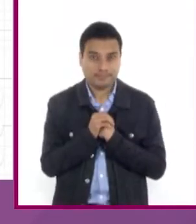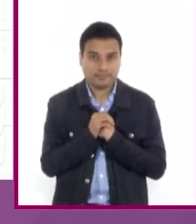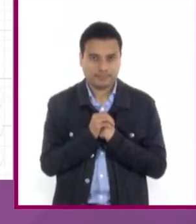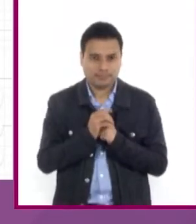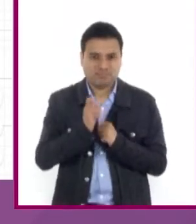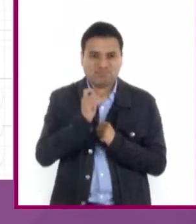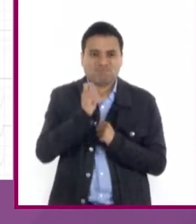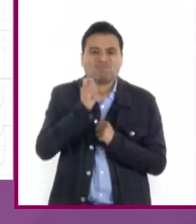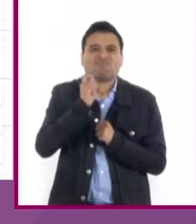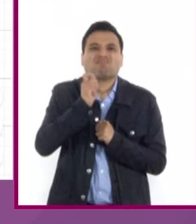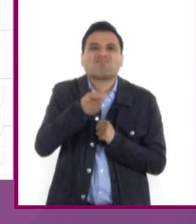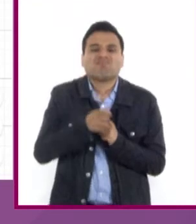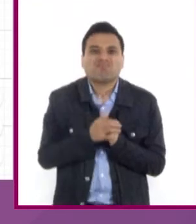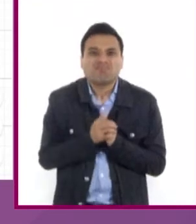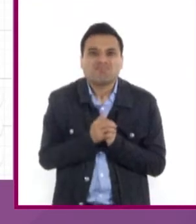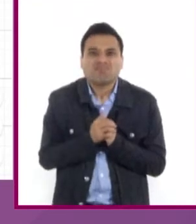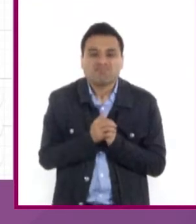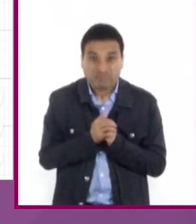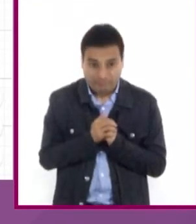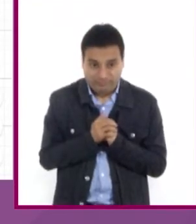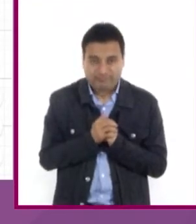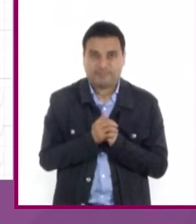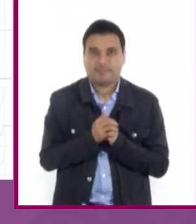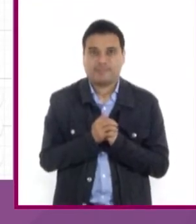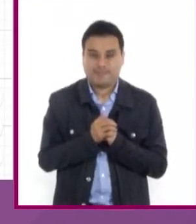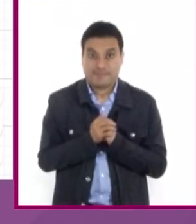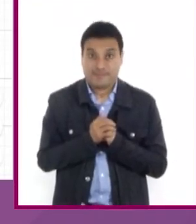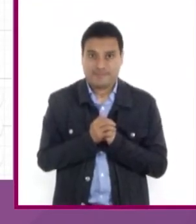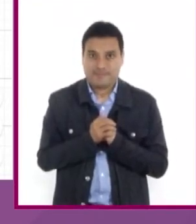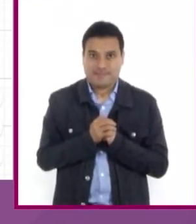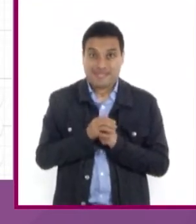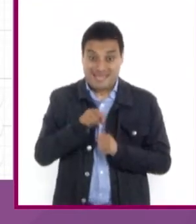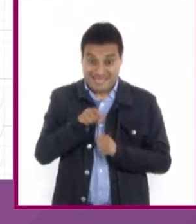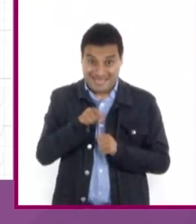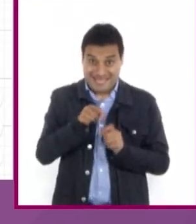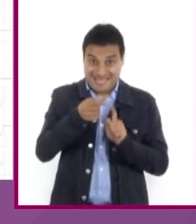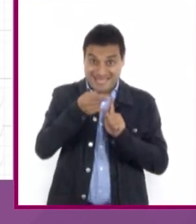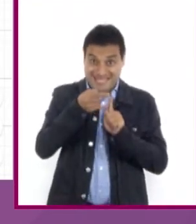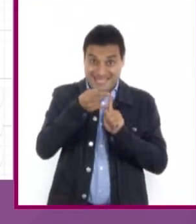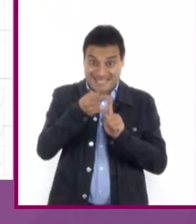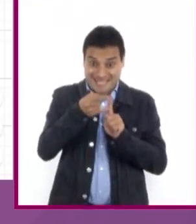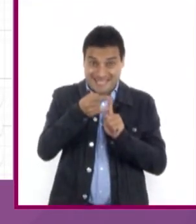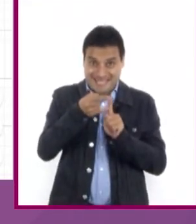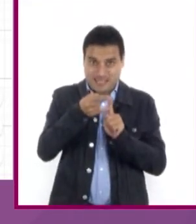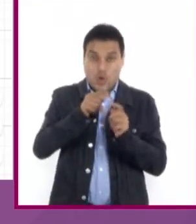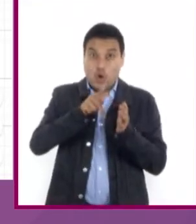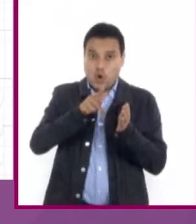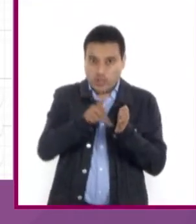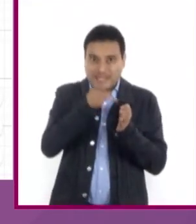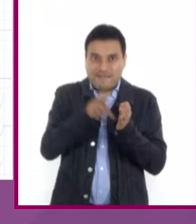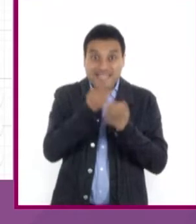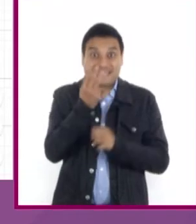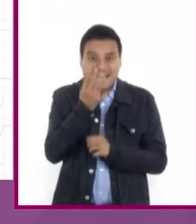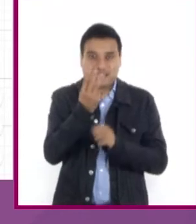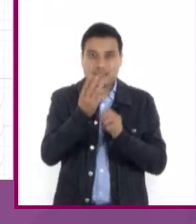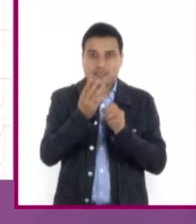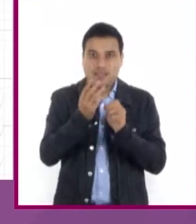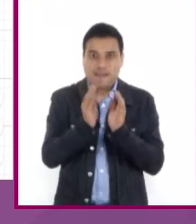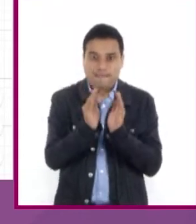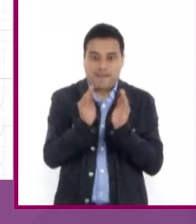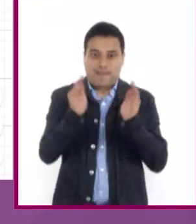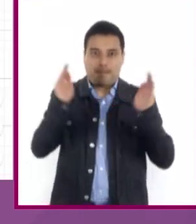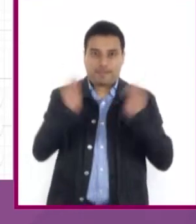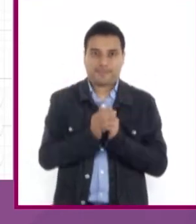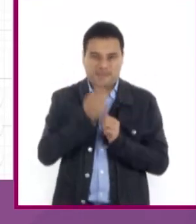quiere decir que triplicaremos cada lado de nuestra figura inicial de la siguiente manera. Si el